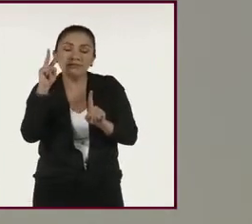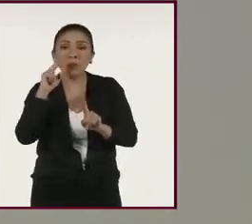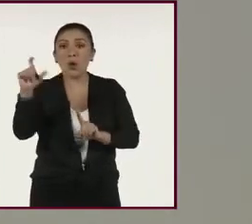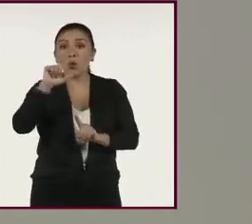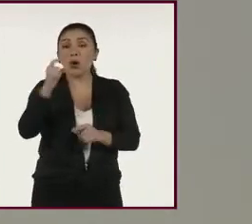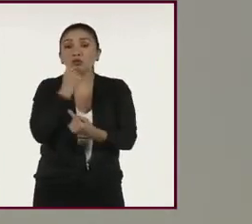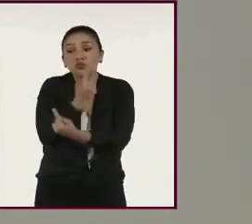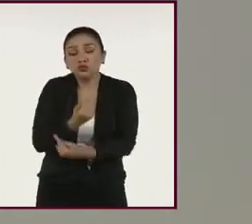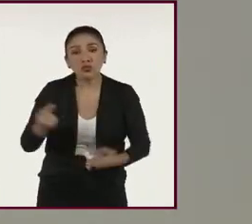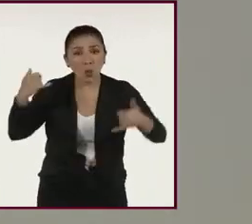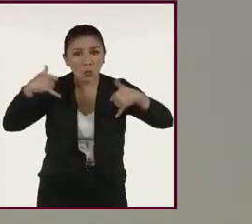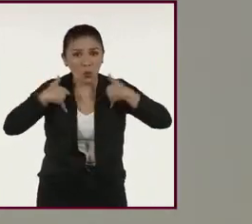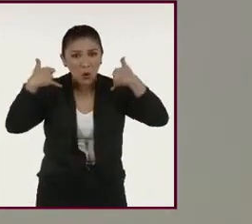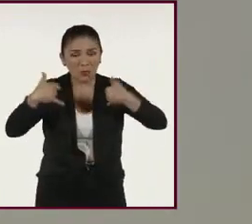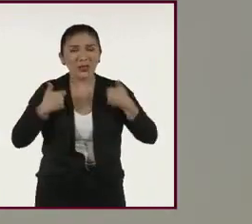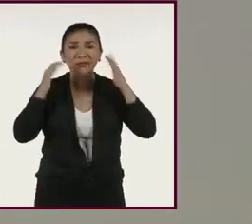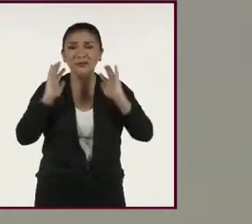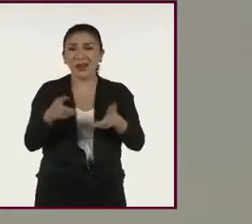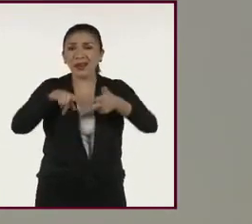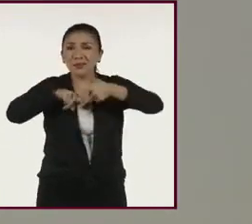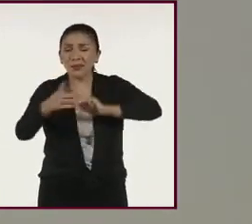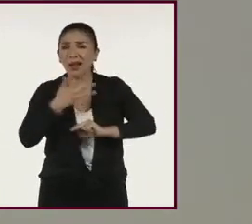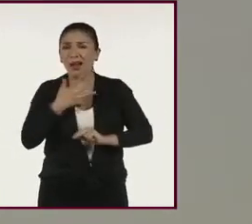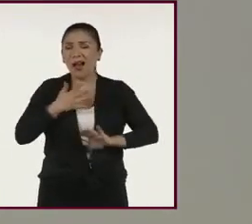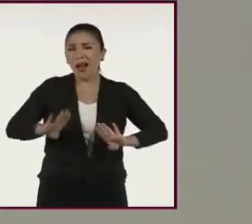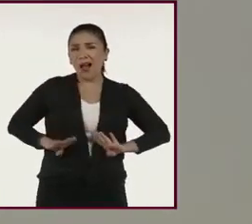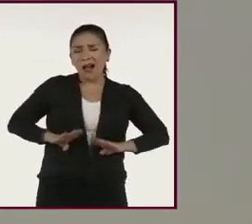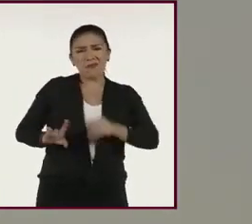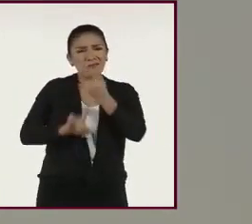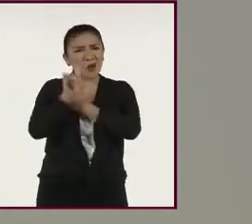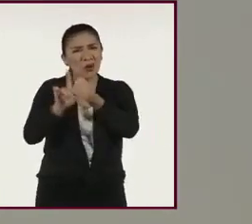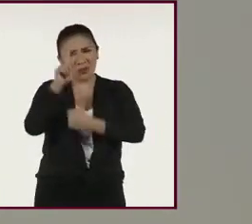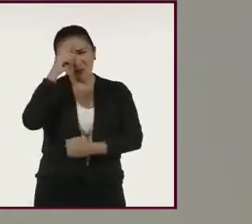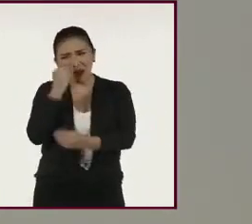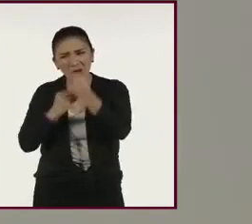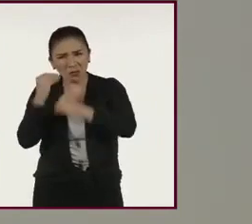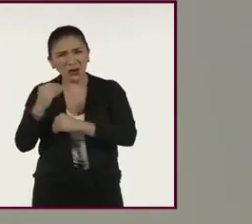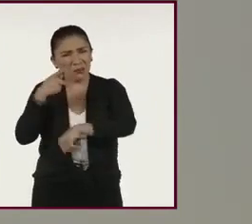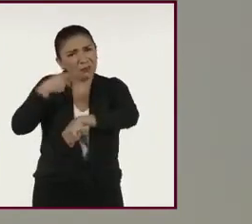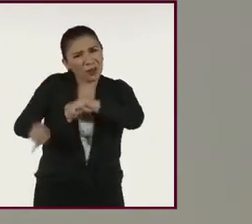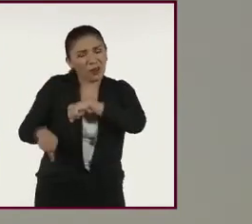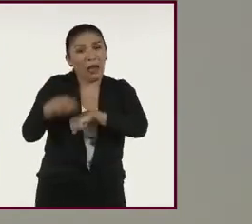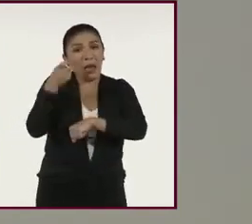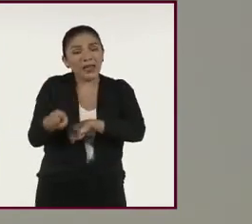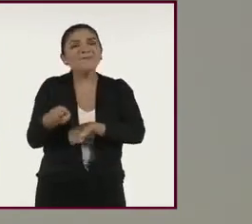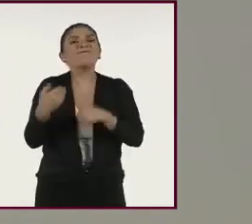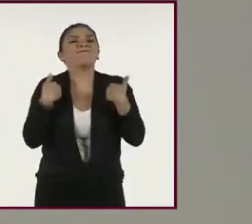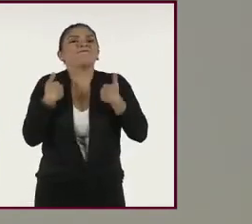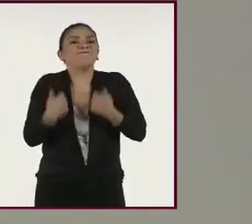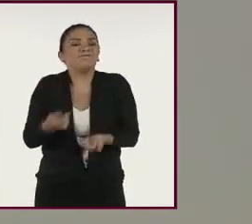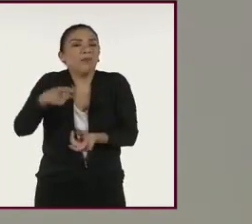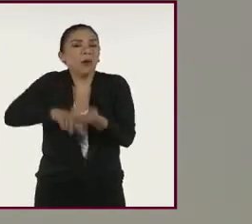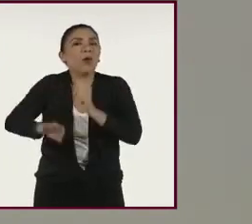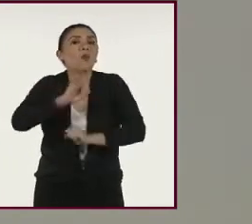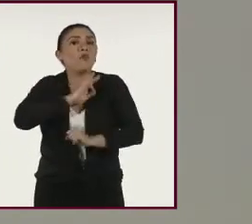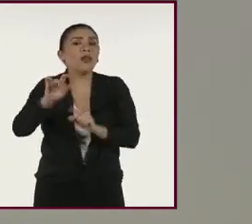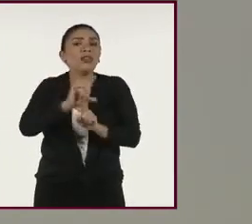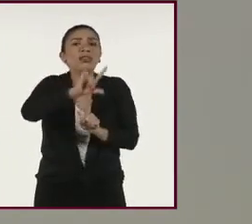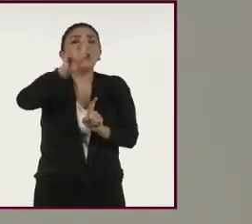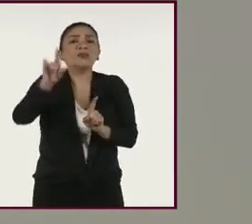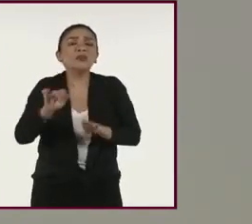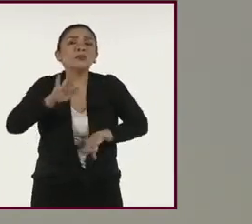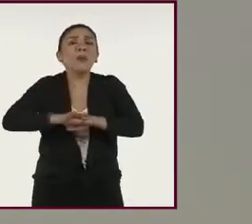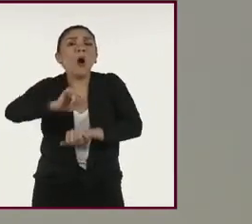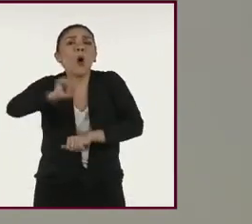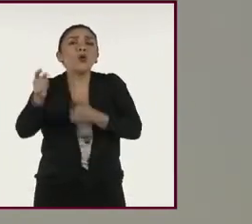cuando los niños y adolescentes comienzan a presentar conductas alimentarias de riesgo, esta es una antesala para que se presenten posteriormente